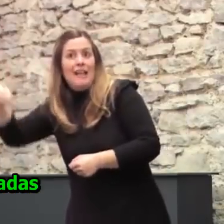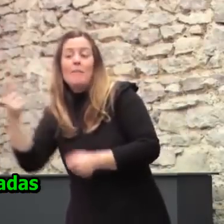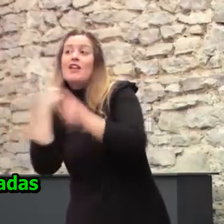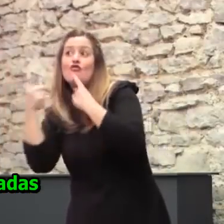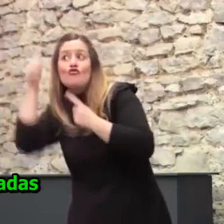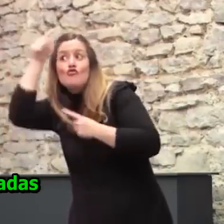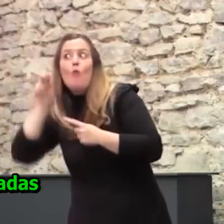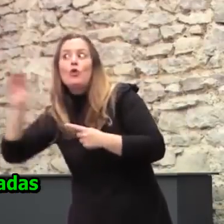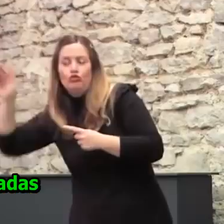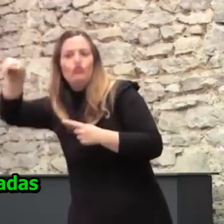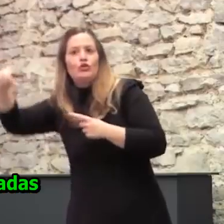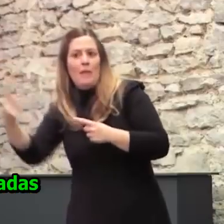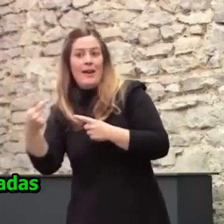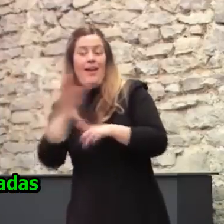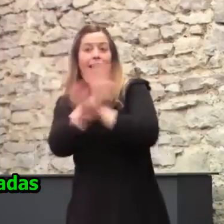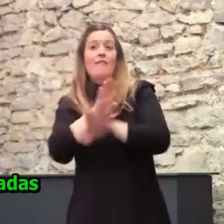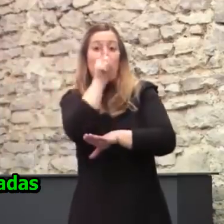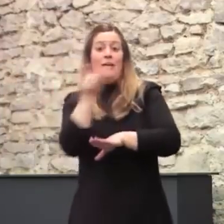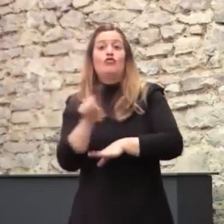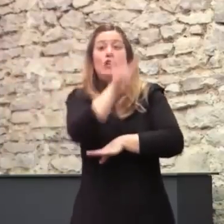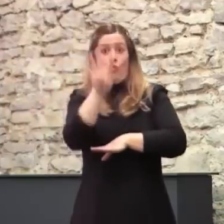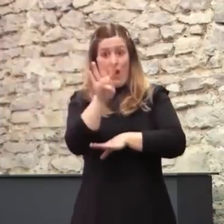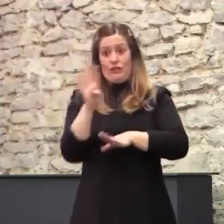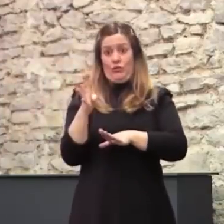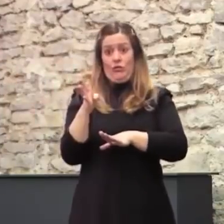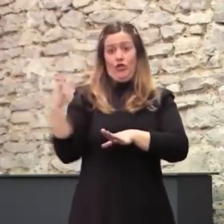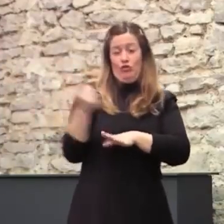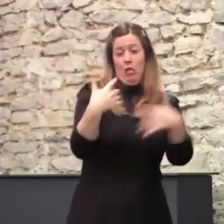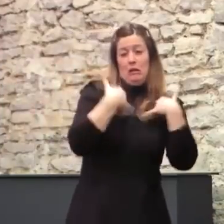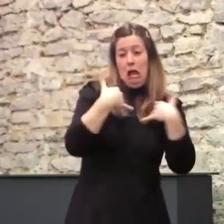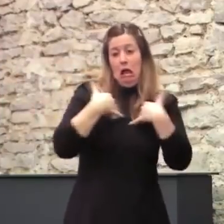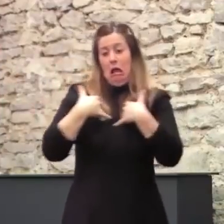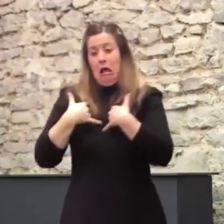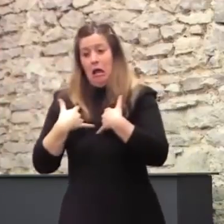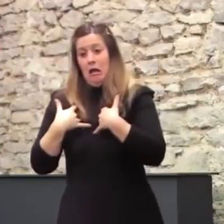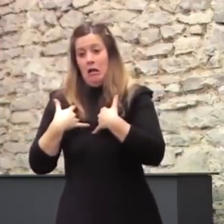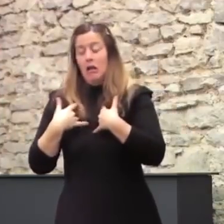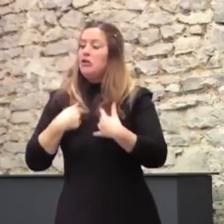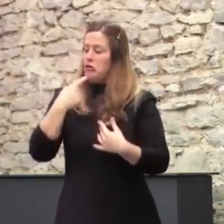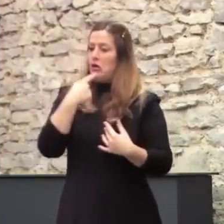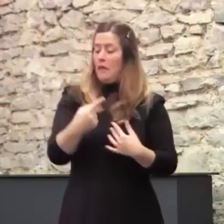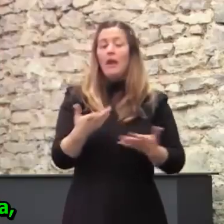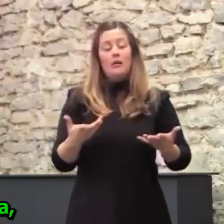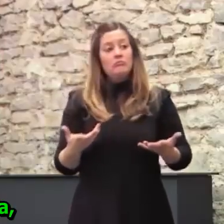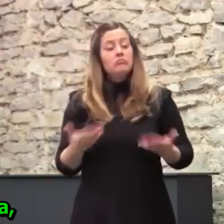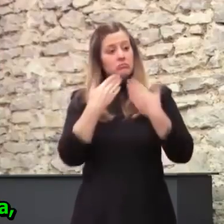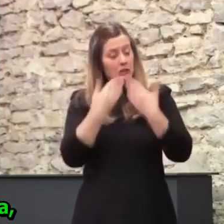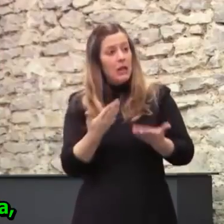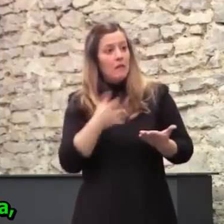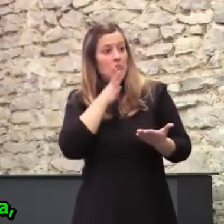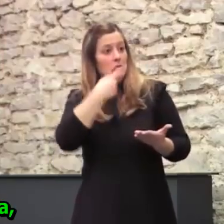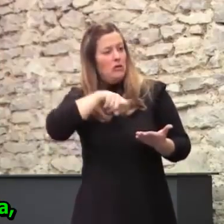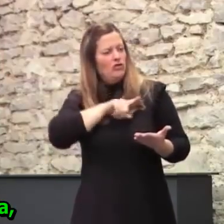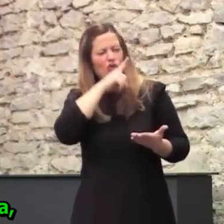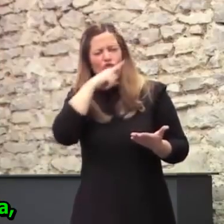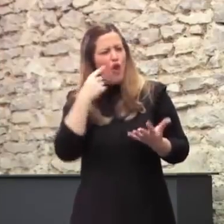cuatro personas implicadas pasándolo mal todos, ¿no? Yo le dije, joder, pues nos hemos ahorrado mucho dolor, nos hemos